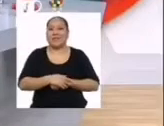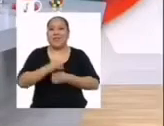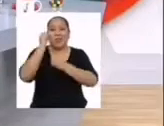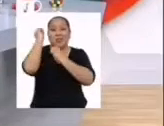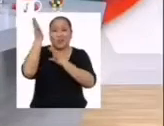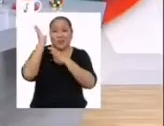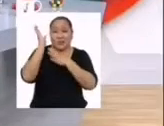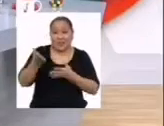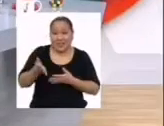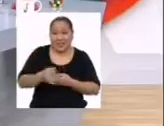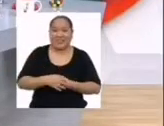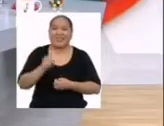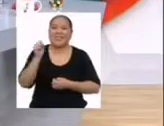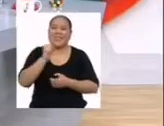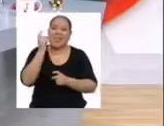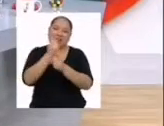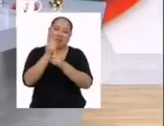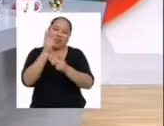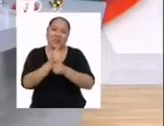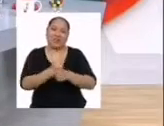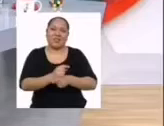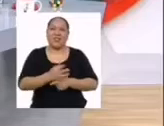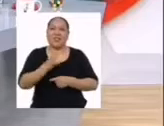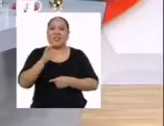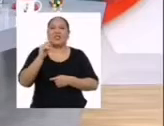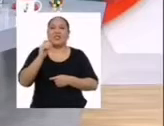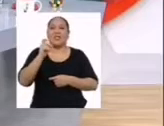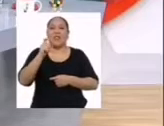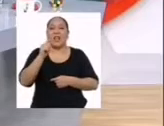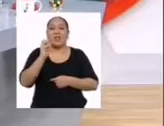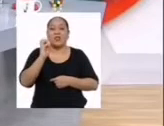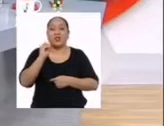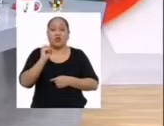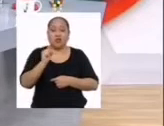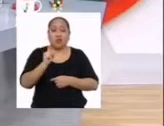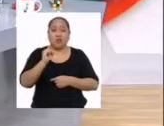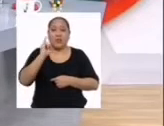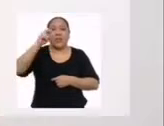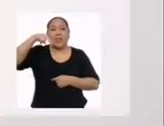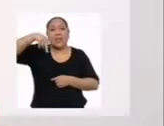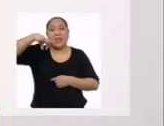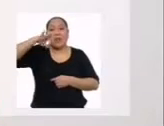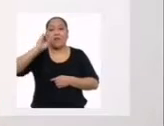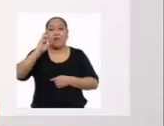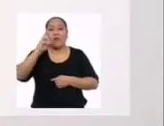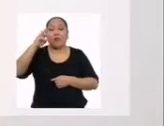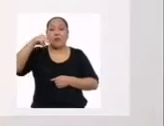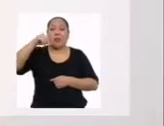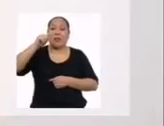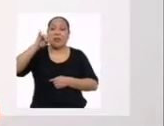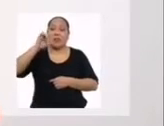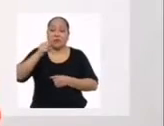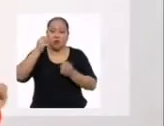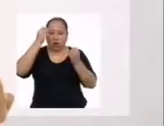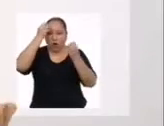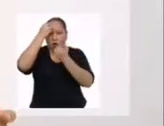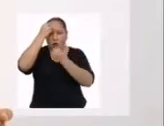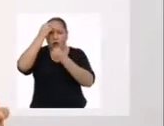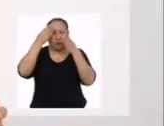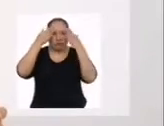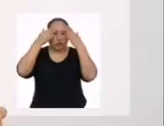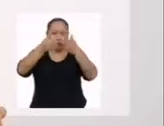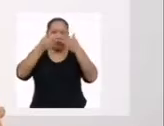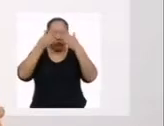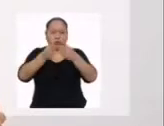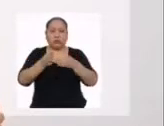expositivos? Exacto, a esos que son informativos y lo más objetivos posible. Te entiendo. Conversemos